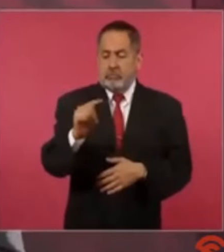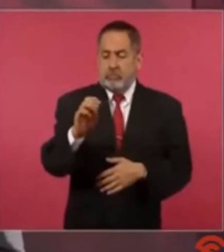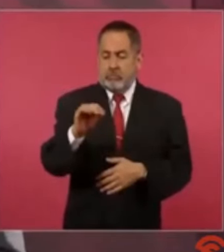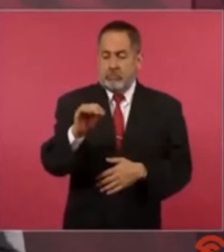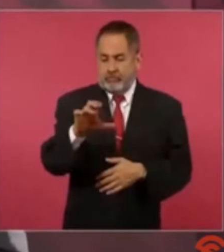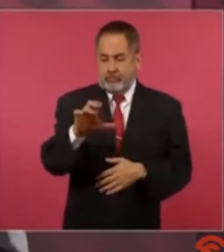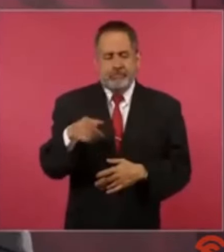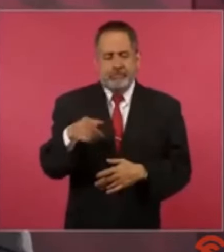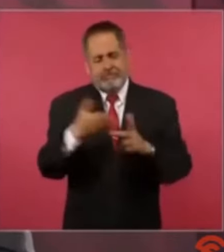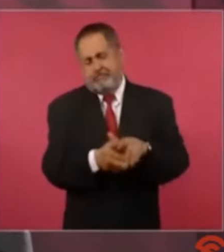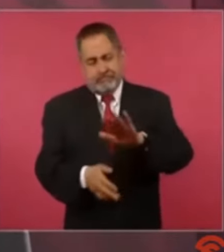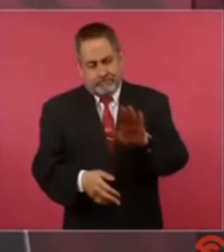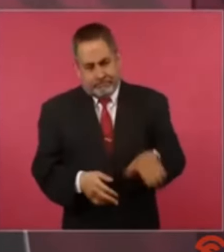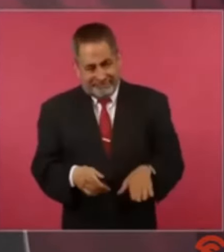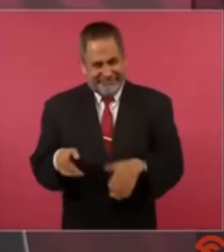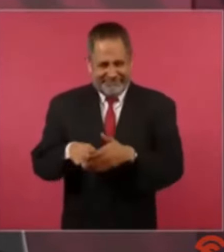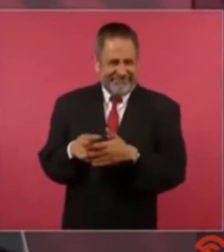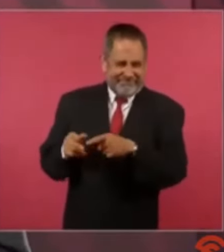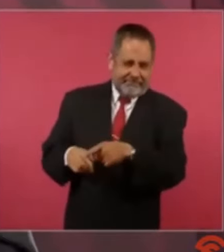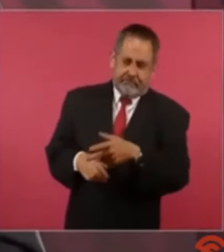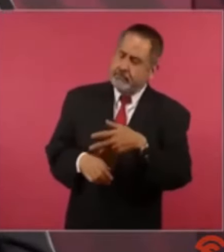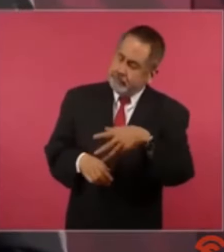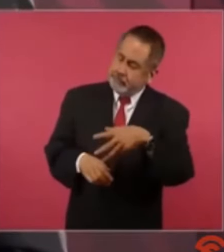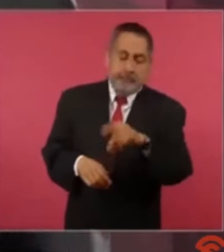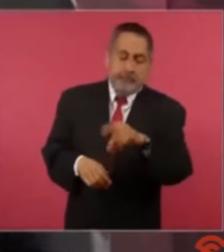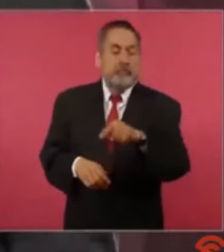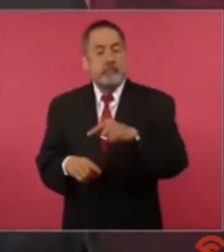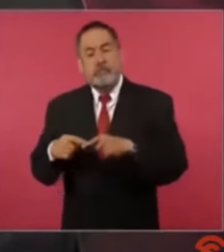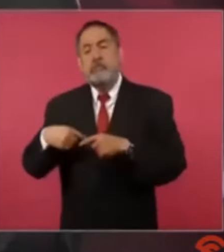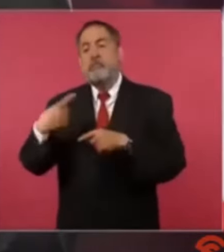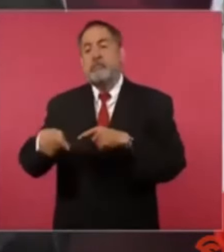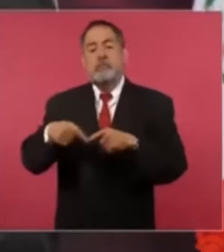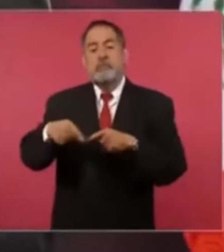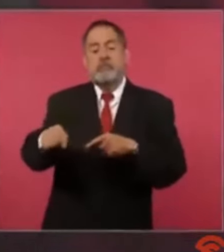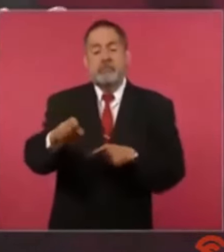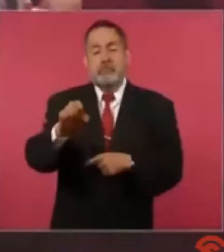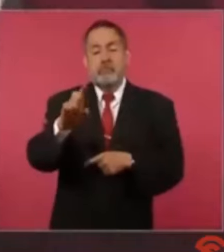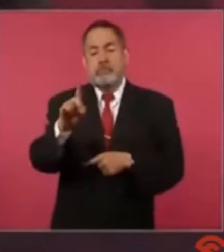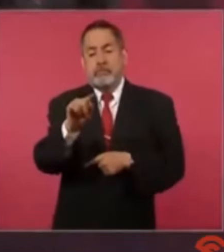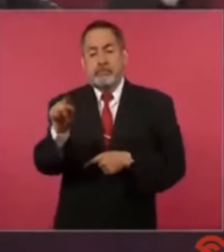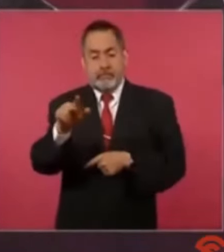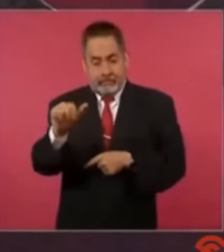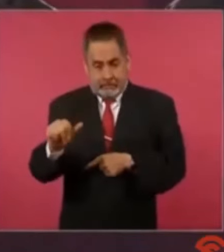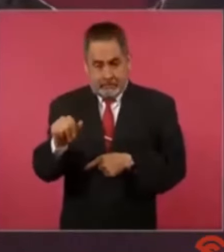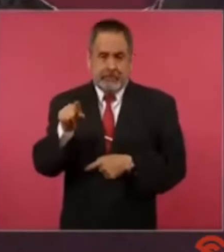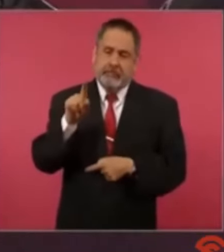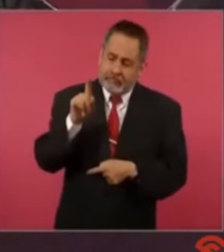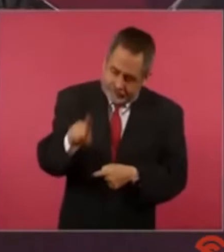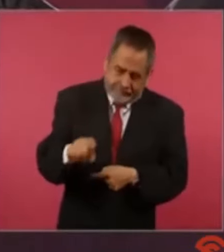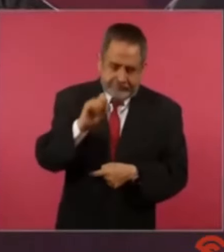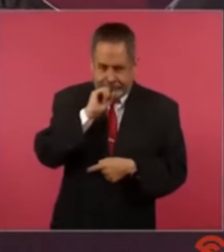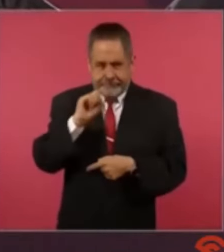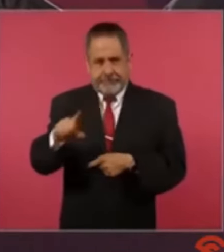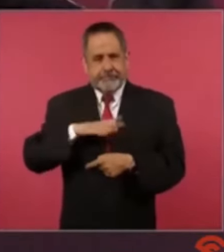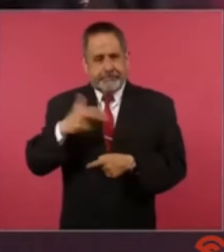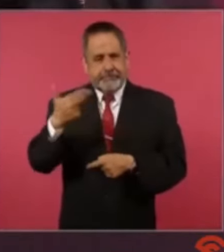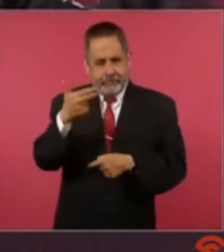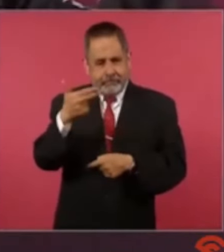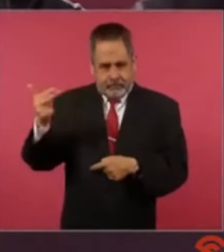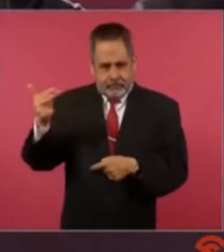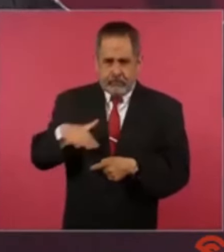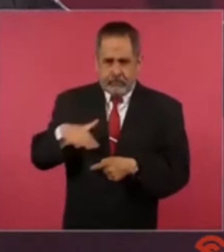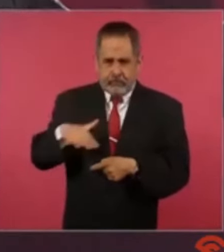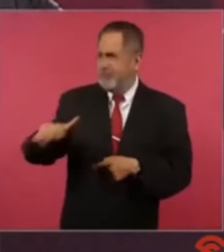Siguen adelante y llegan pues a Esna, hay otro hotel, una